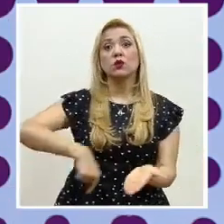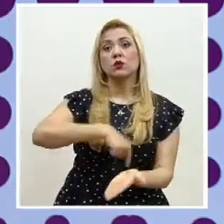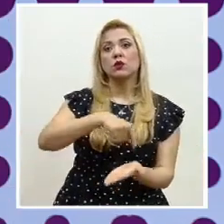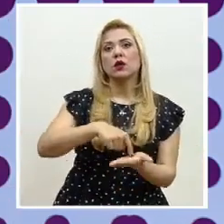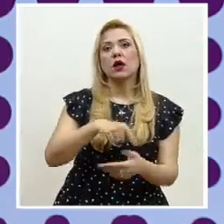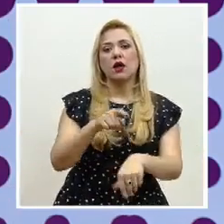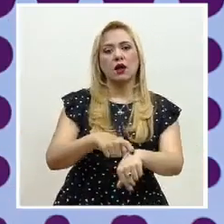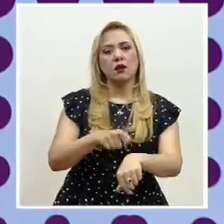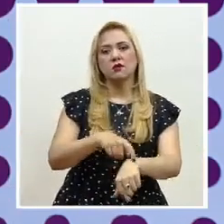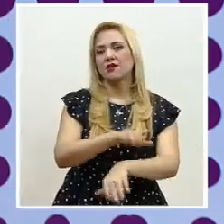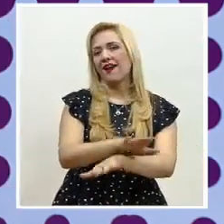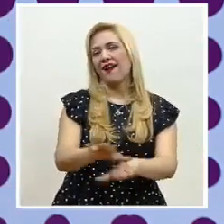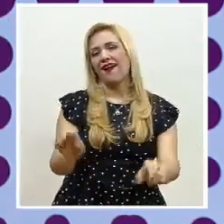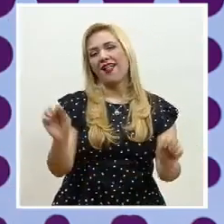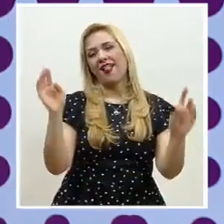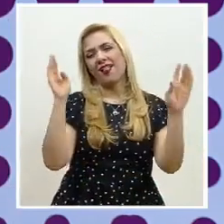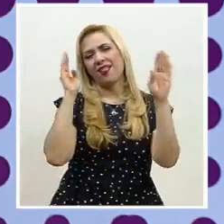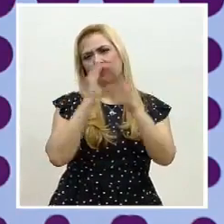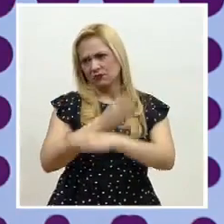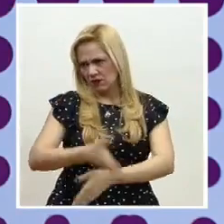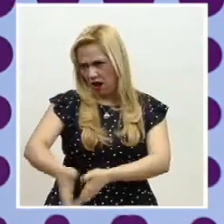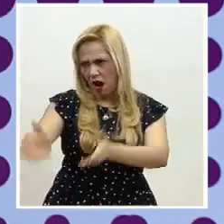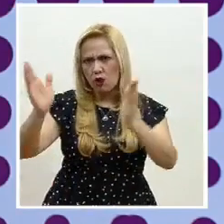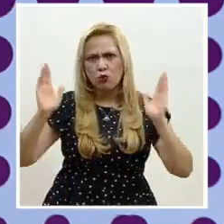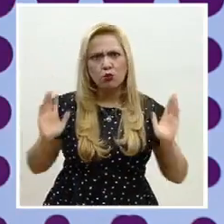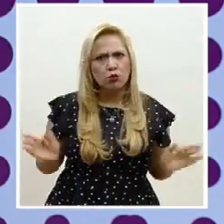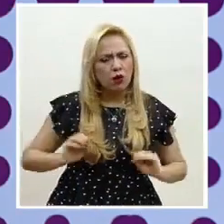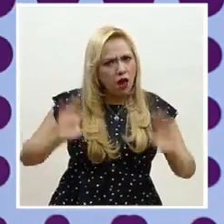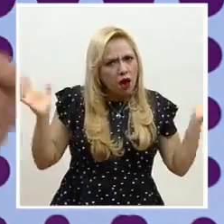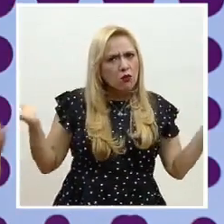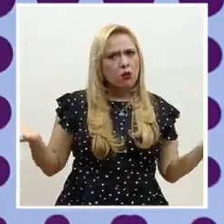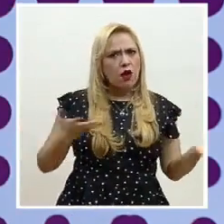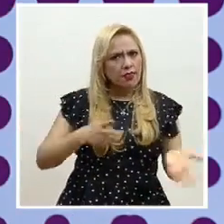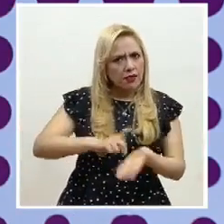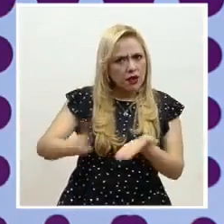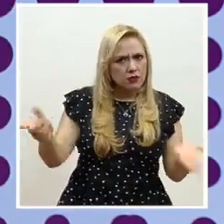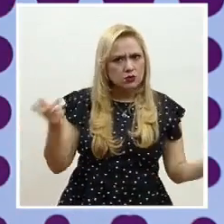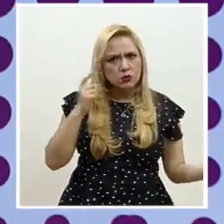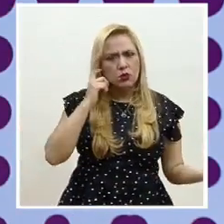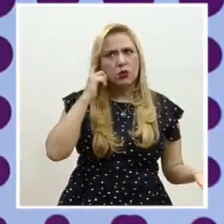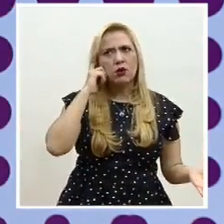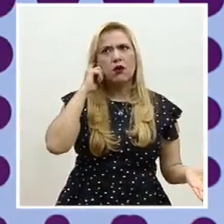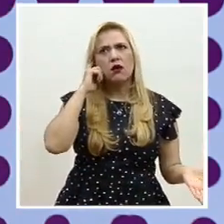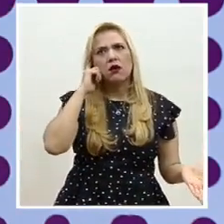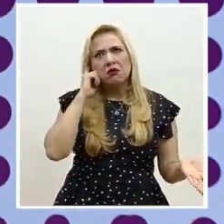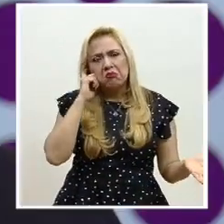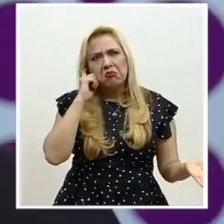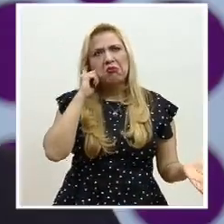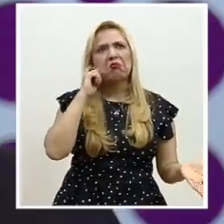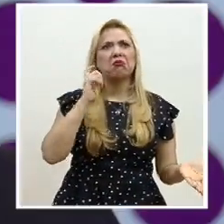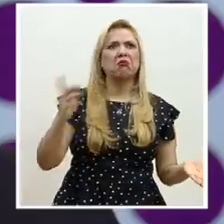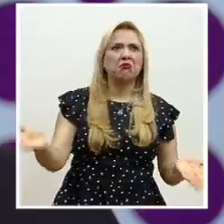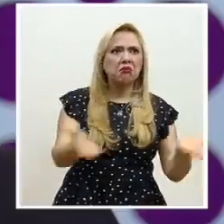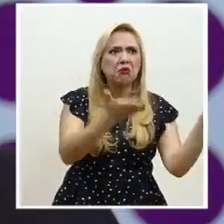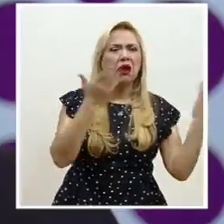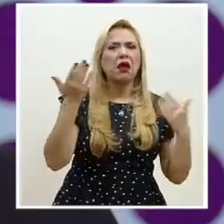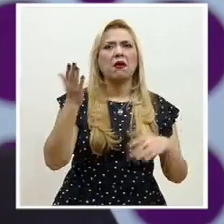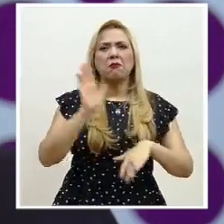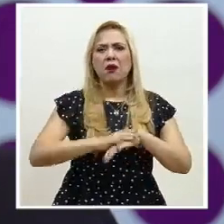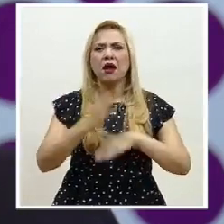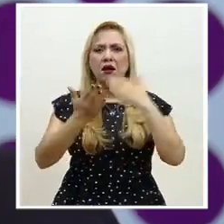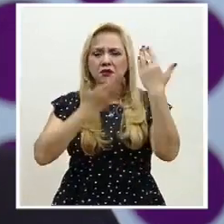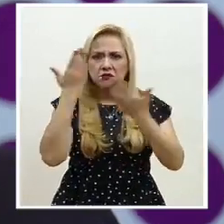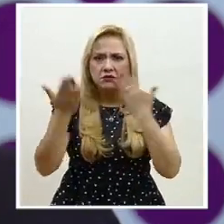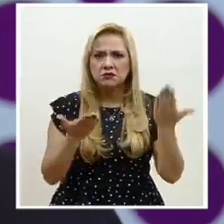ocio, procurar que se coordinen esfuerzos extrajudiciales como académicos. Es decir, el coordinador trata de llevar a